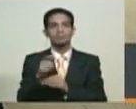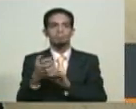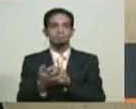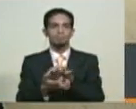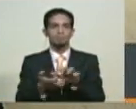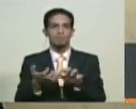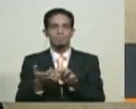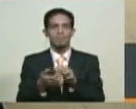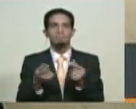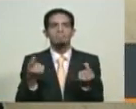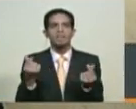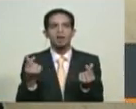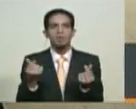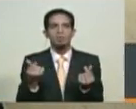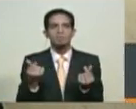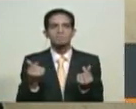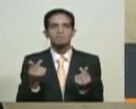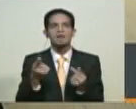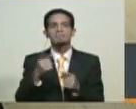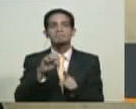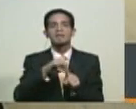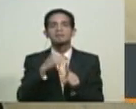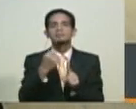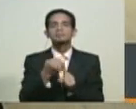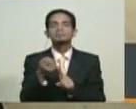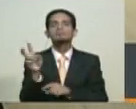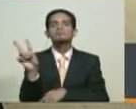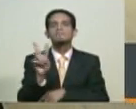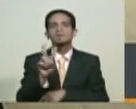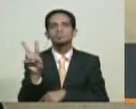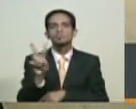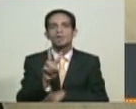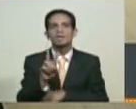de la economía y de la realidad nacional.